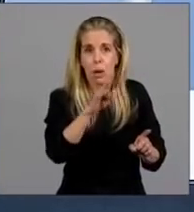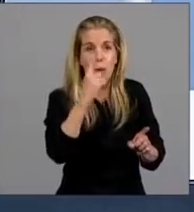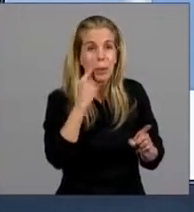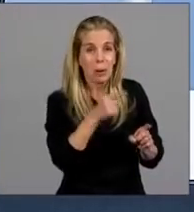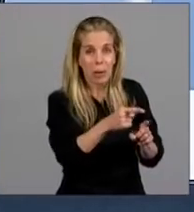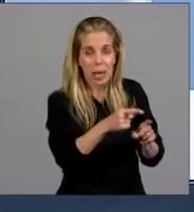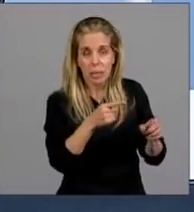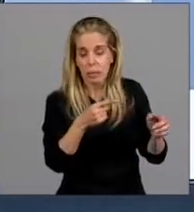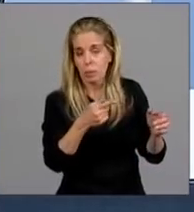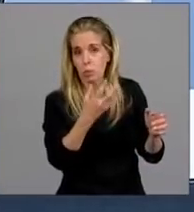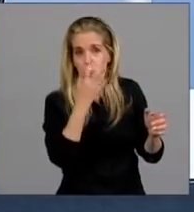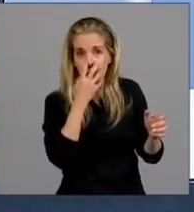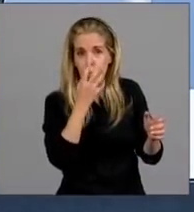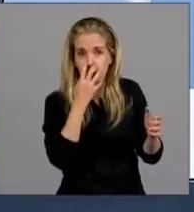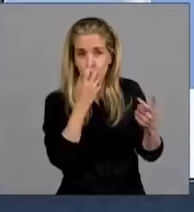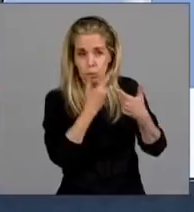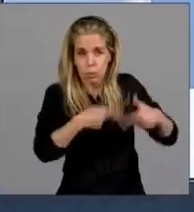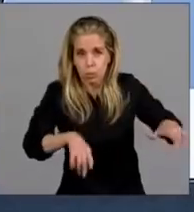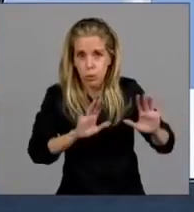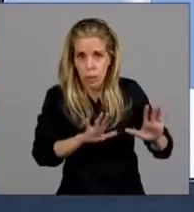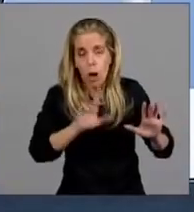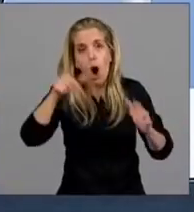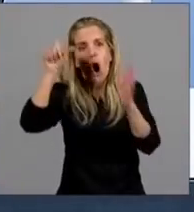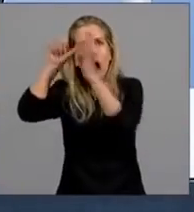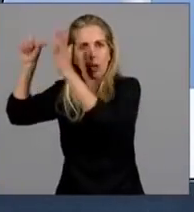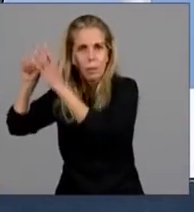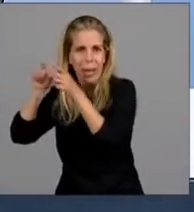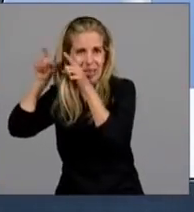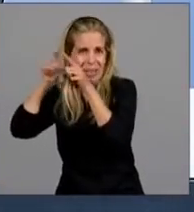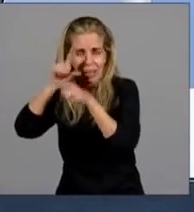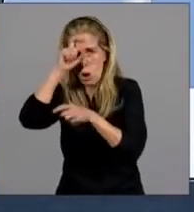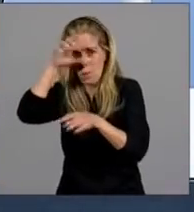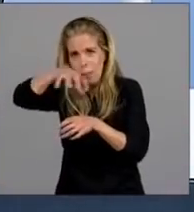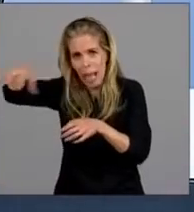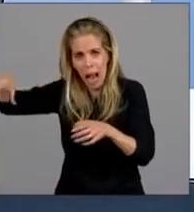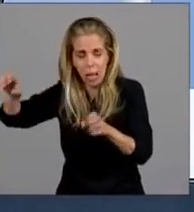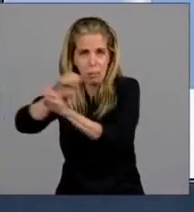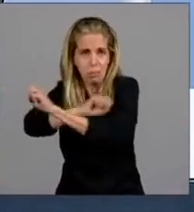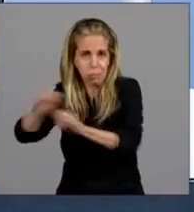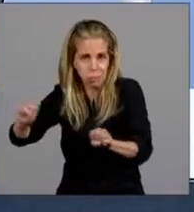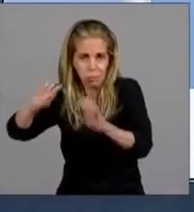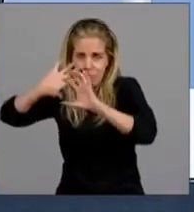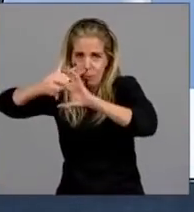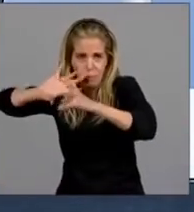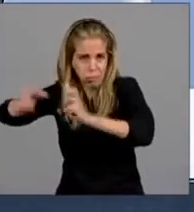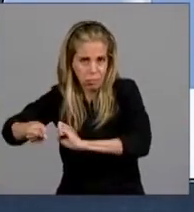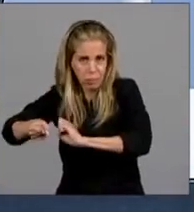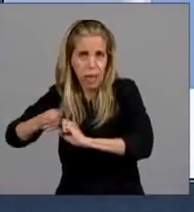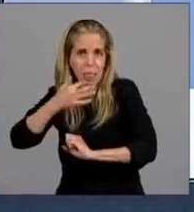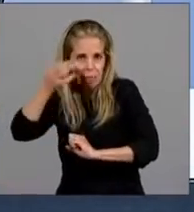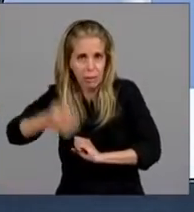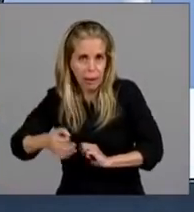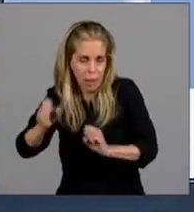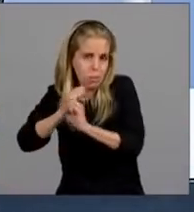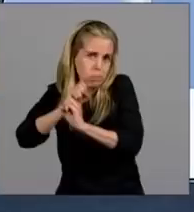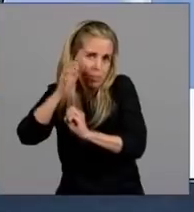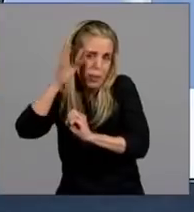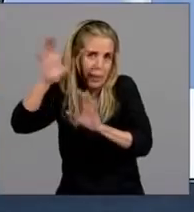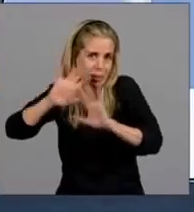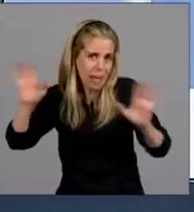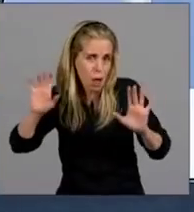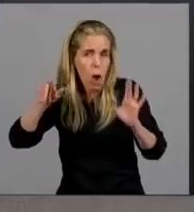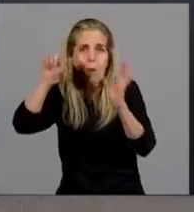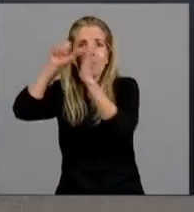del mundo ha abarrotado y hecho desbordar el sistema de salud. Es la realidad, es lo que le pasa a los sistemas de salud